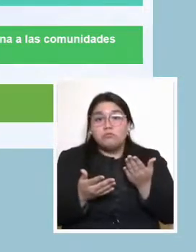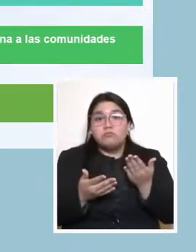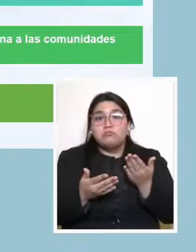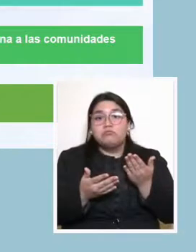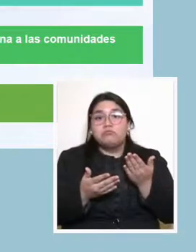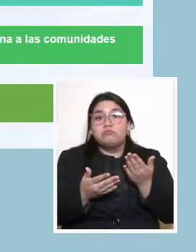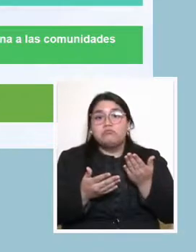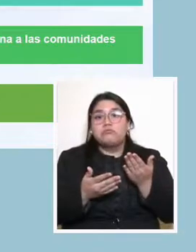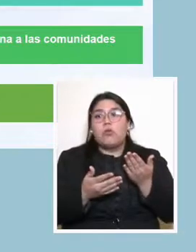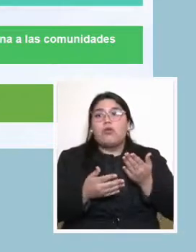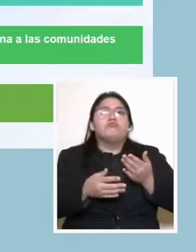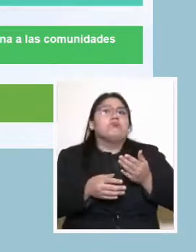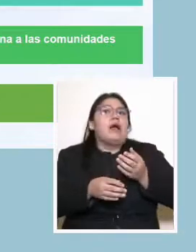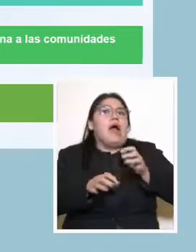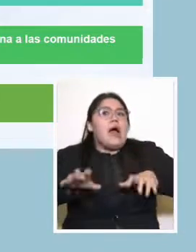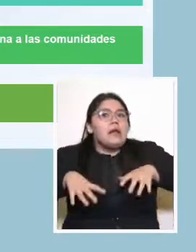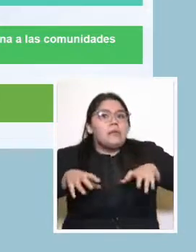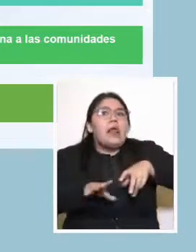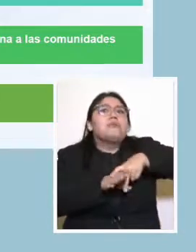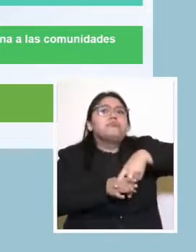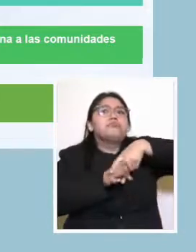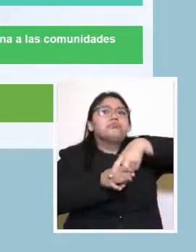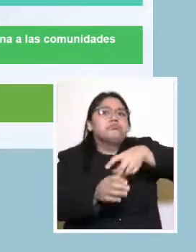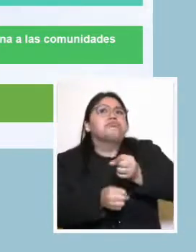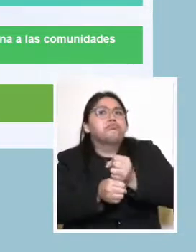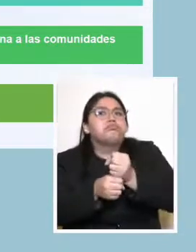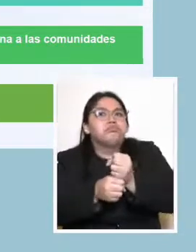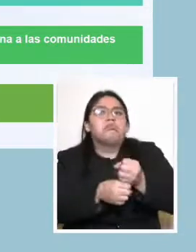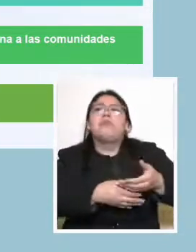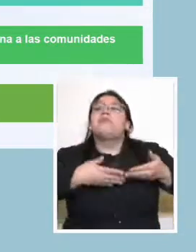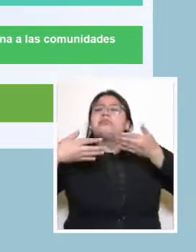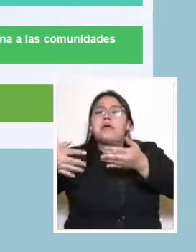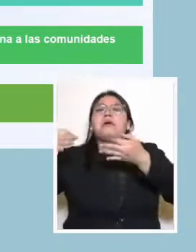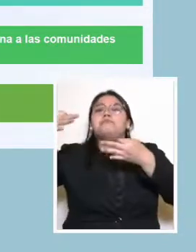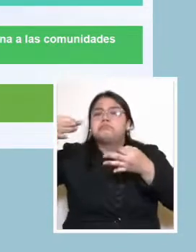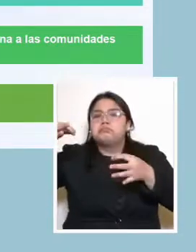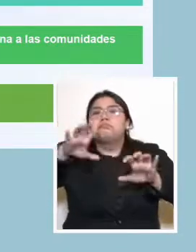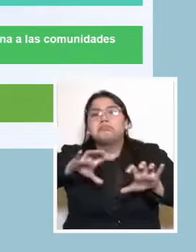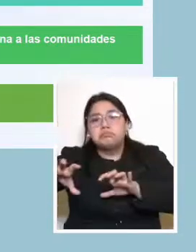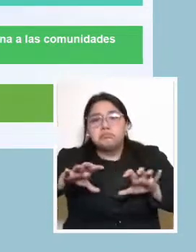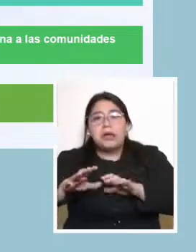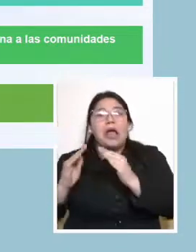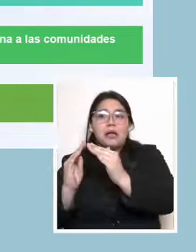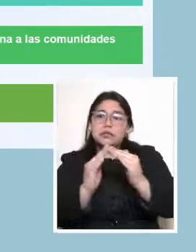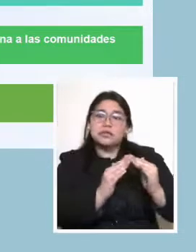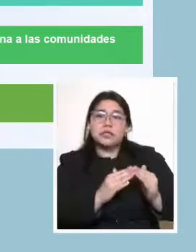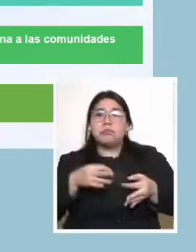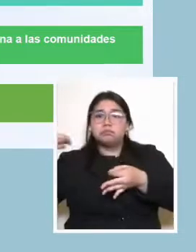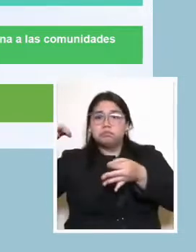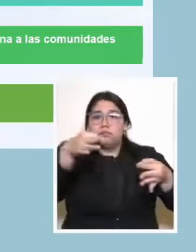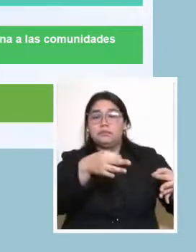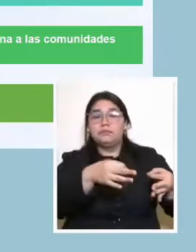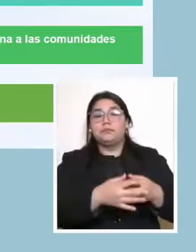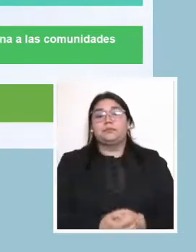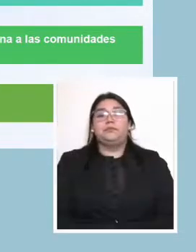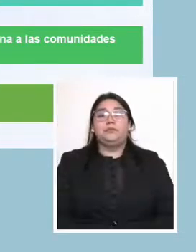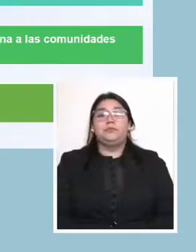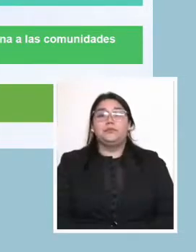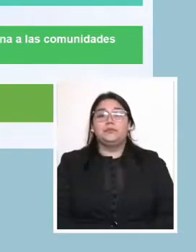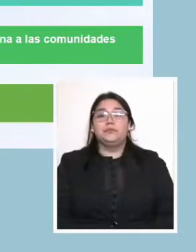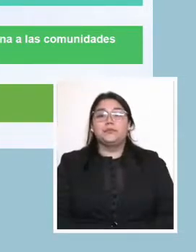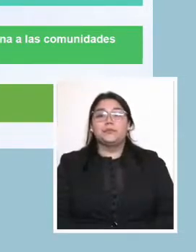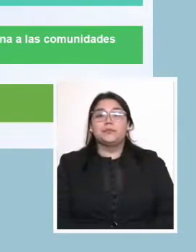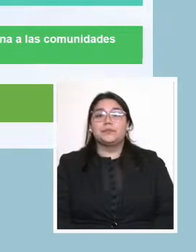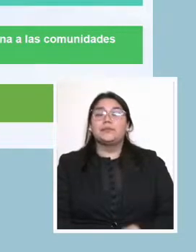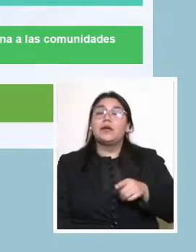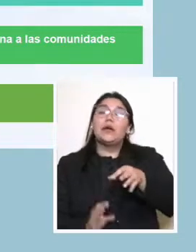tracción animal, para poder llegar, ¿no es cierto?, con los materiales educativos. Una tercera consecuencia que se visibiliza,